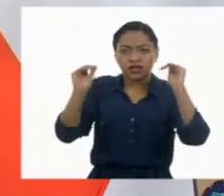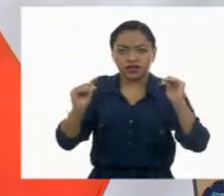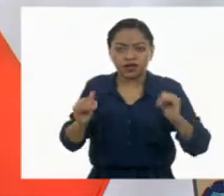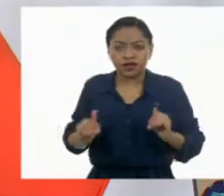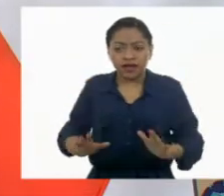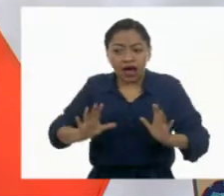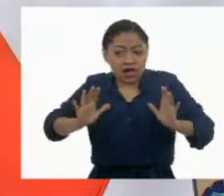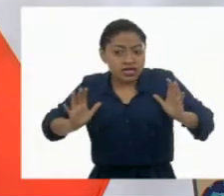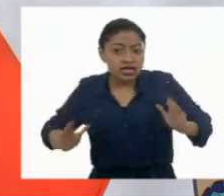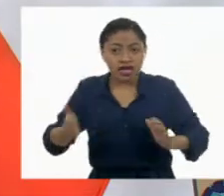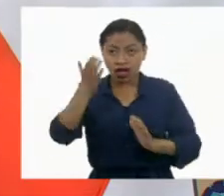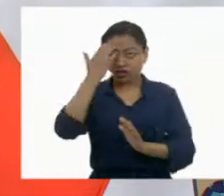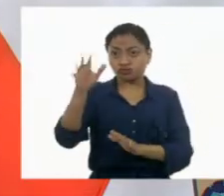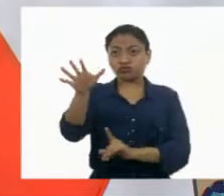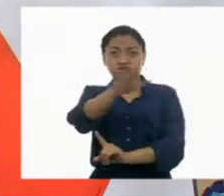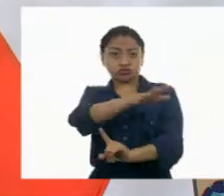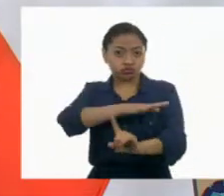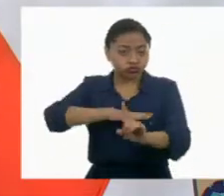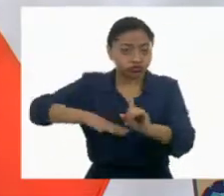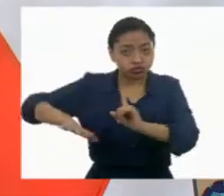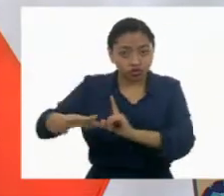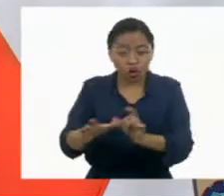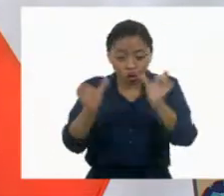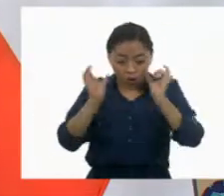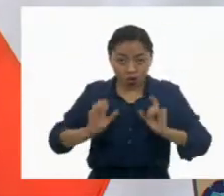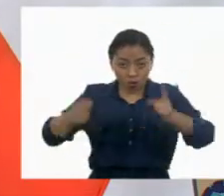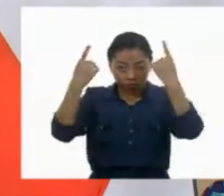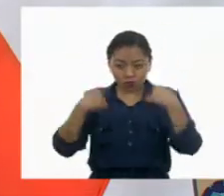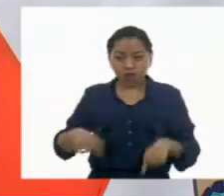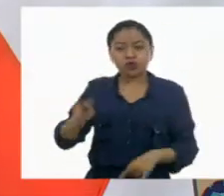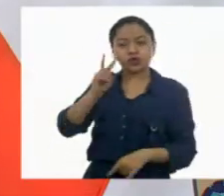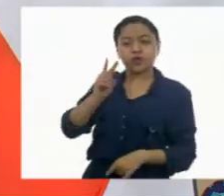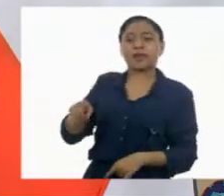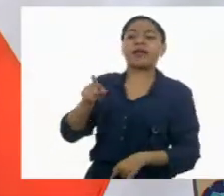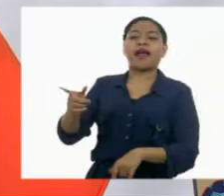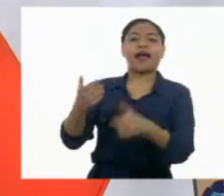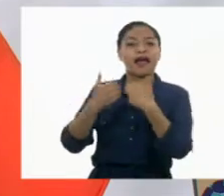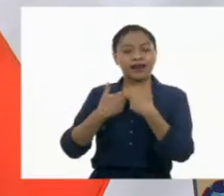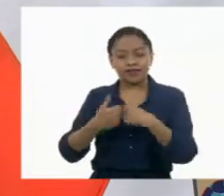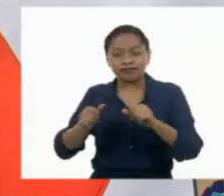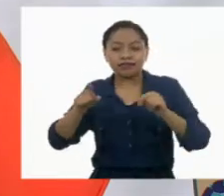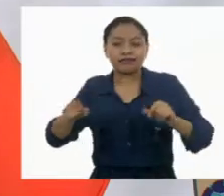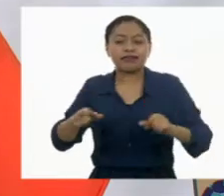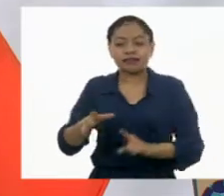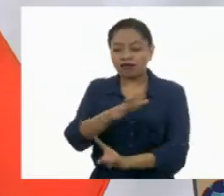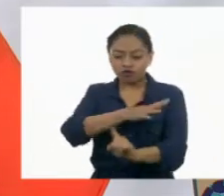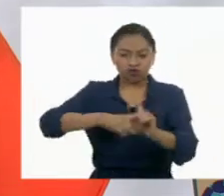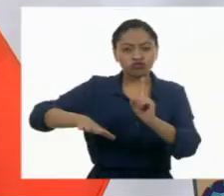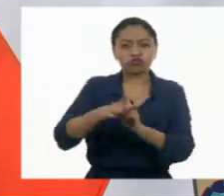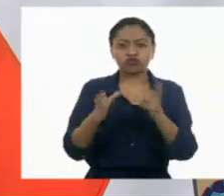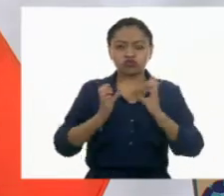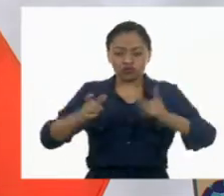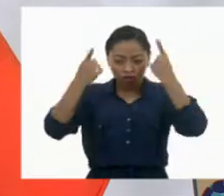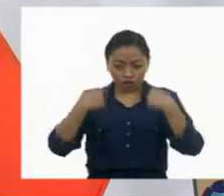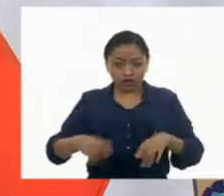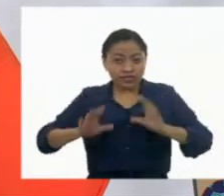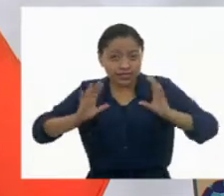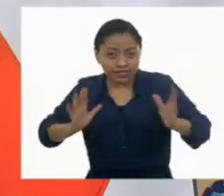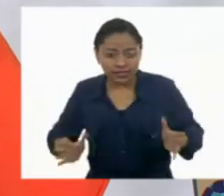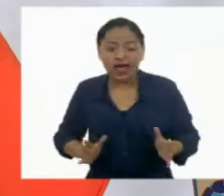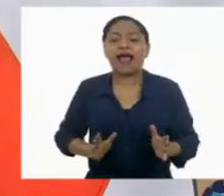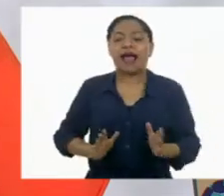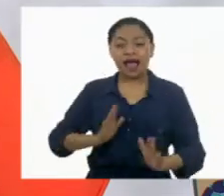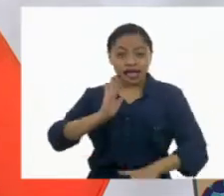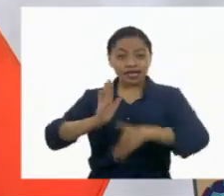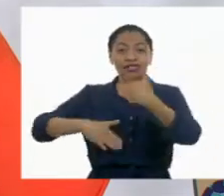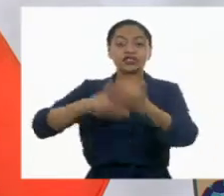y ya que una vez el pequeño lo tiene dominado, yo voy viendo a través de estos ejercicios cómo lo domina, entonces nos vamos a